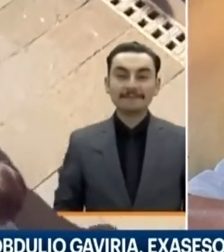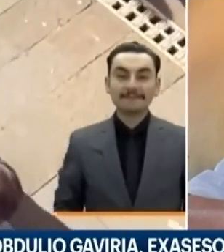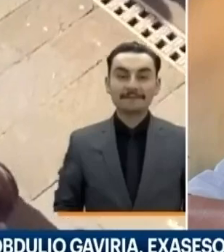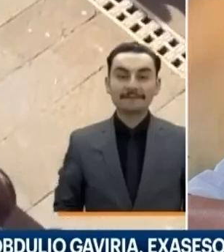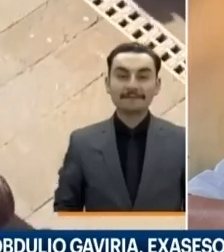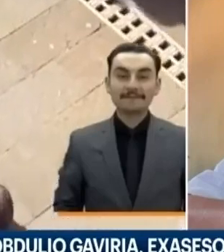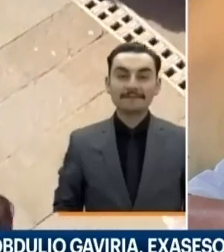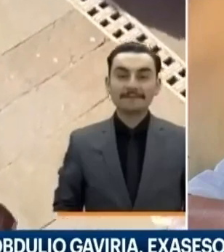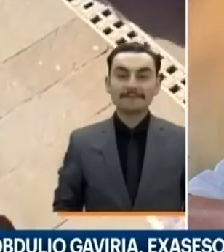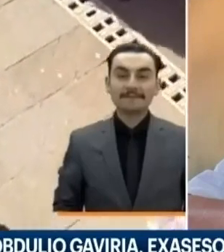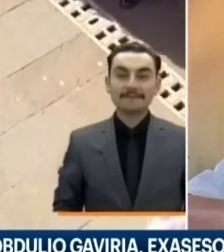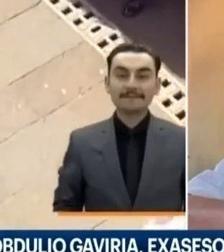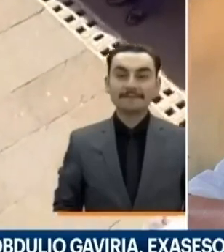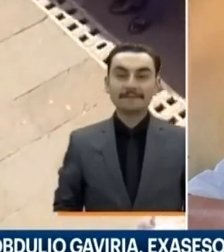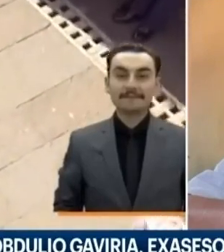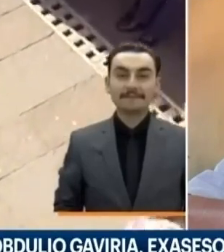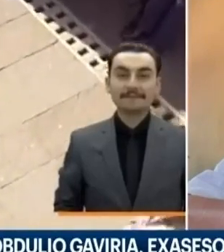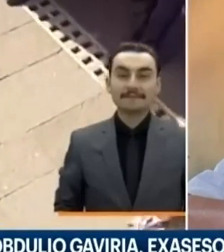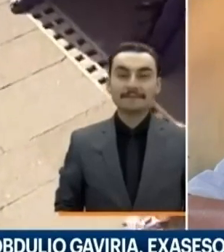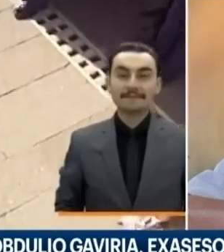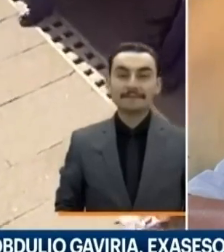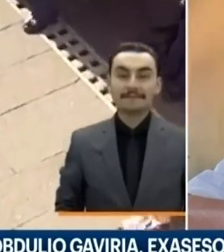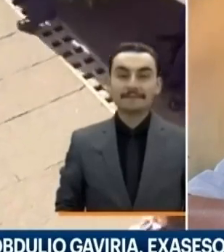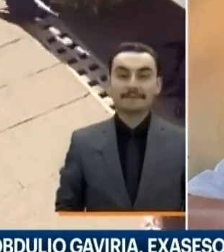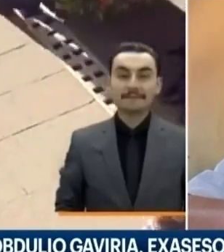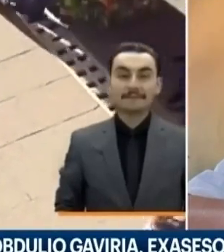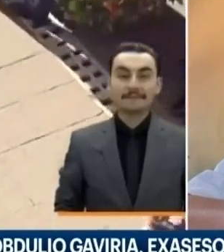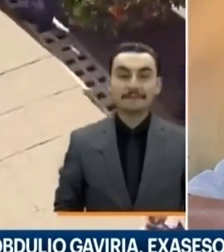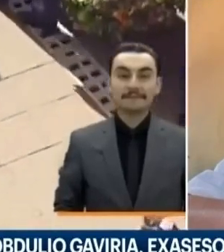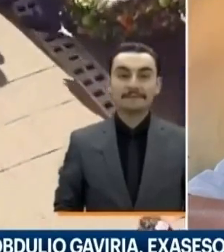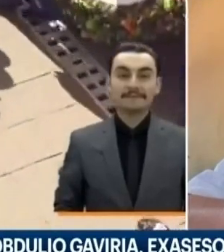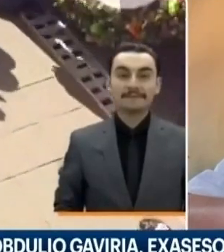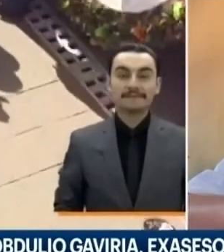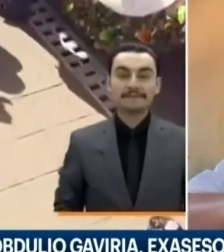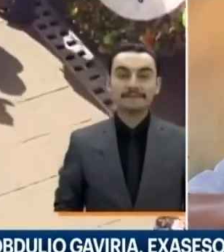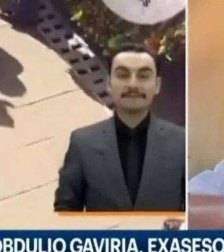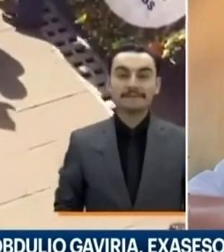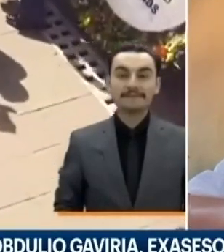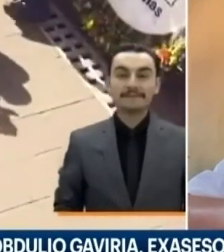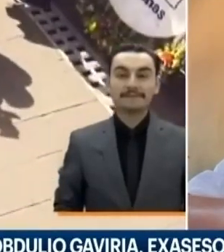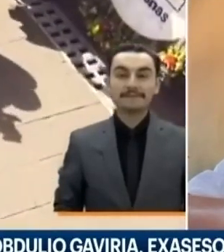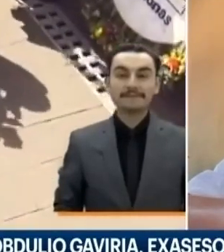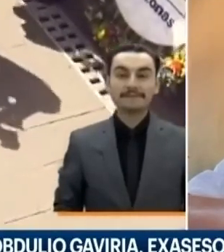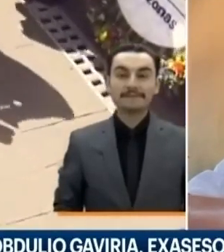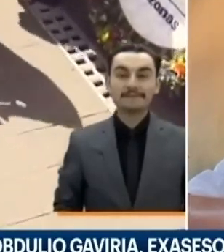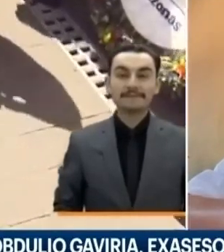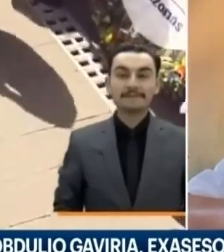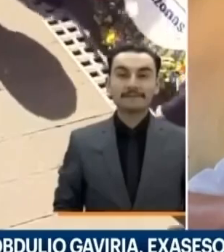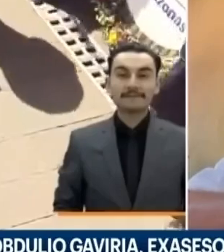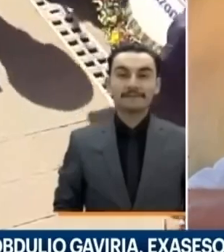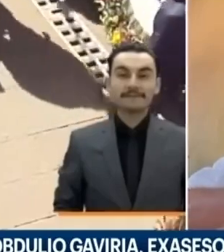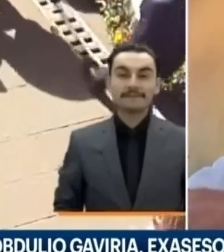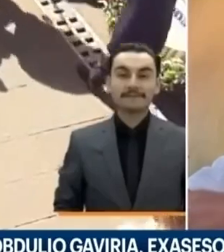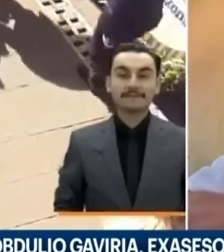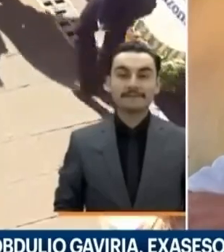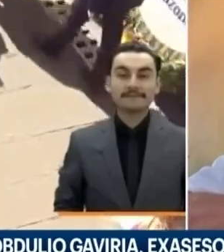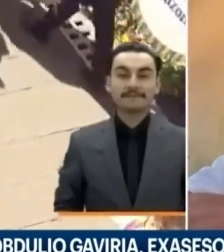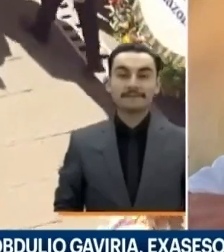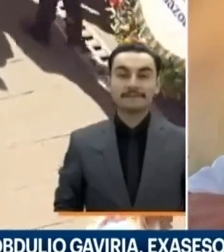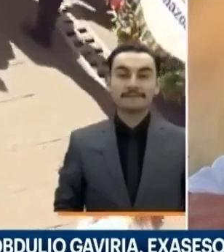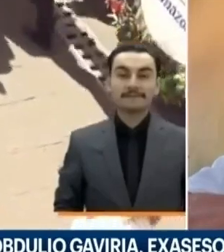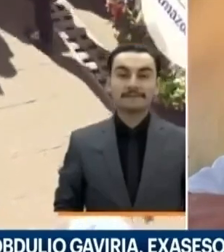casa indignada con esta noticia? ¿El Poder Judicial sí va a tener el peso firme para lograr castigar a los que han cometido